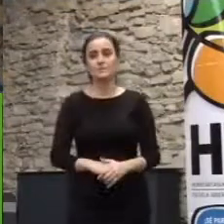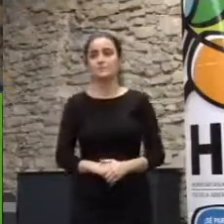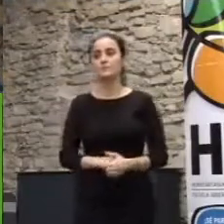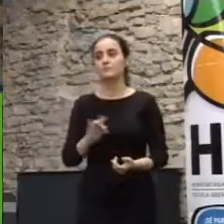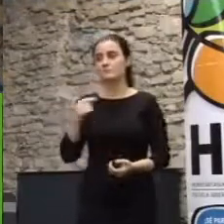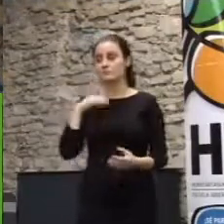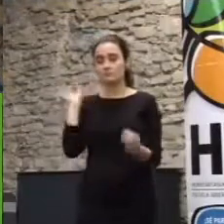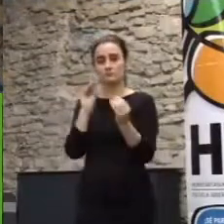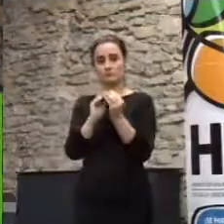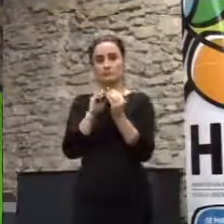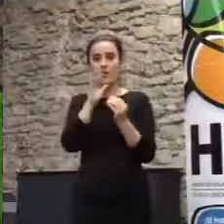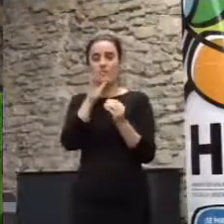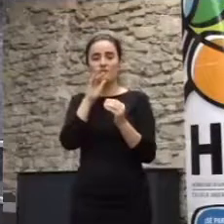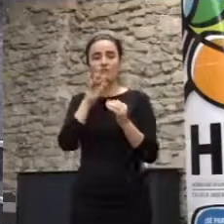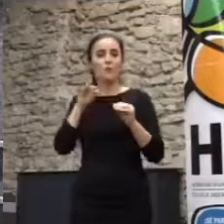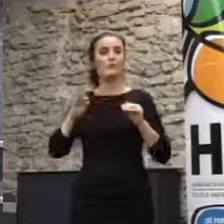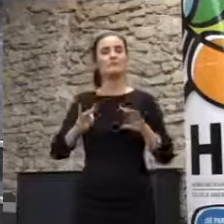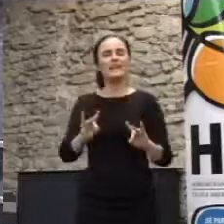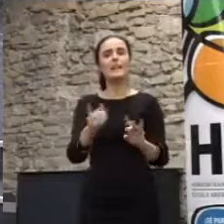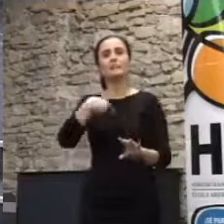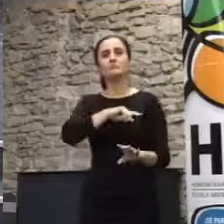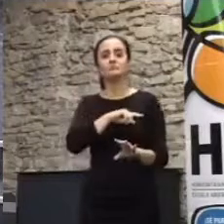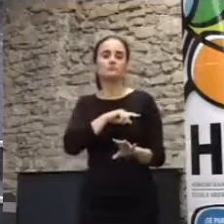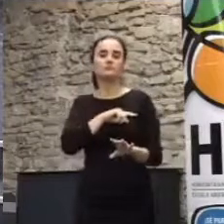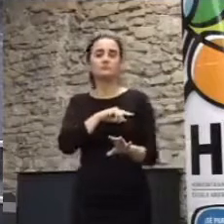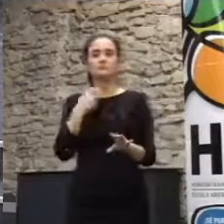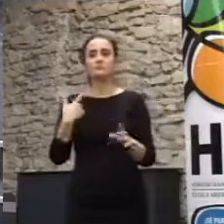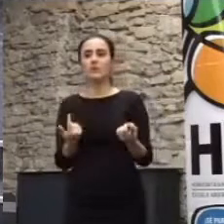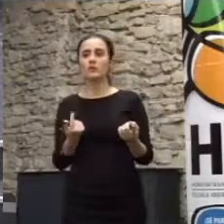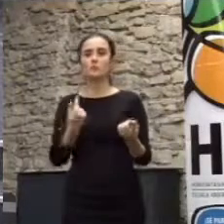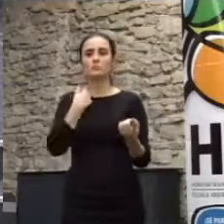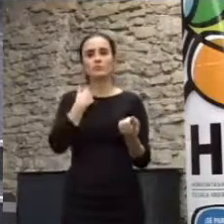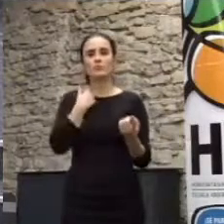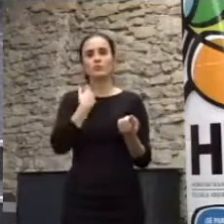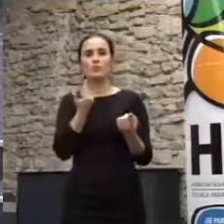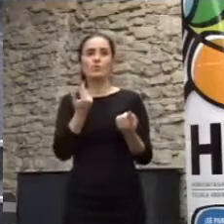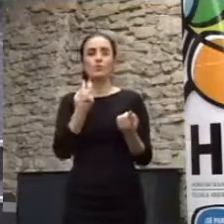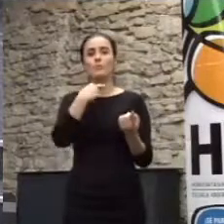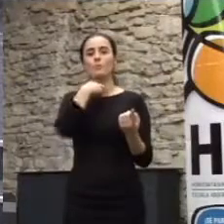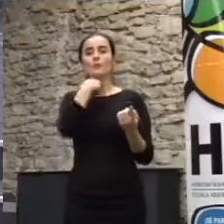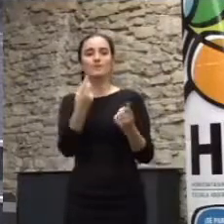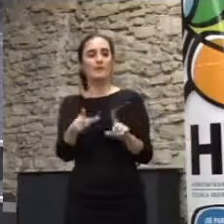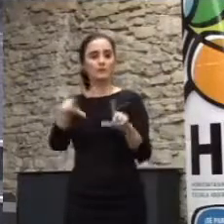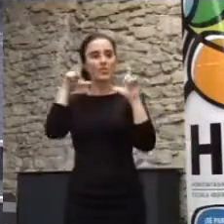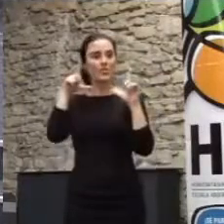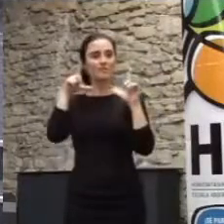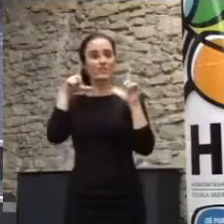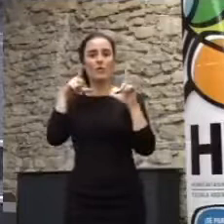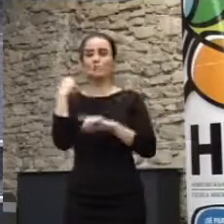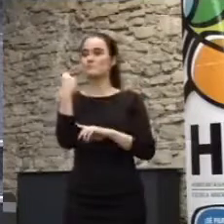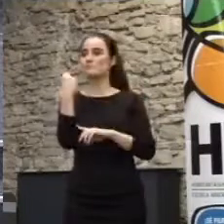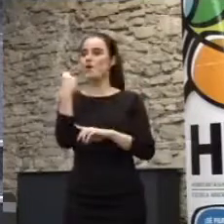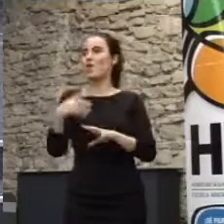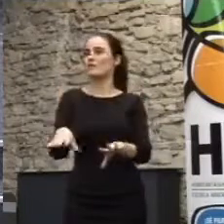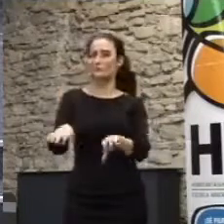era digital los medios hemos perdido nuestro... sobre todo los grandes medios, nuestro monopolio de portavoces de la realidad, ¿no? Y hay un montón